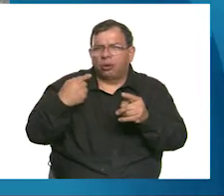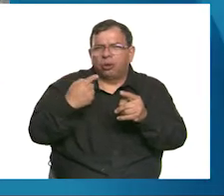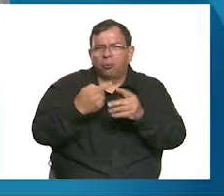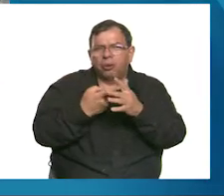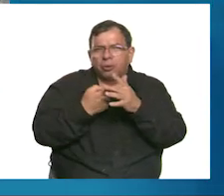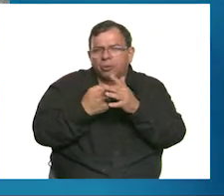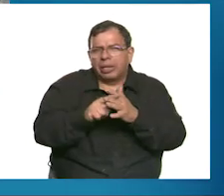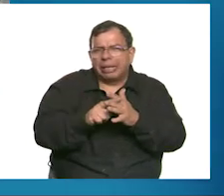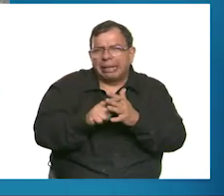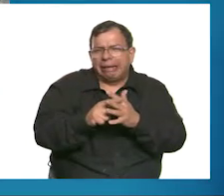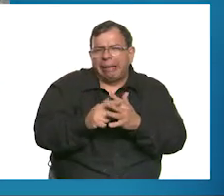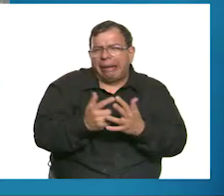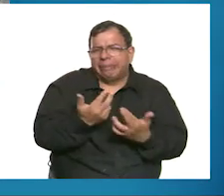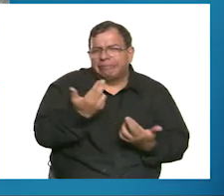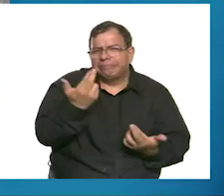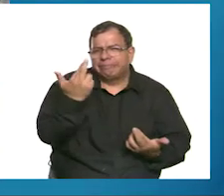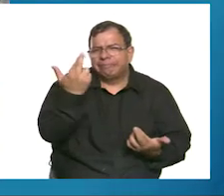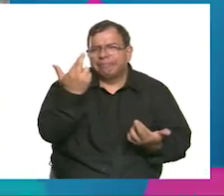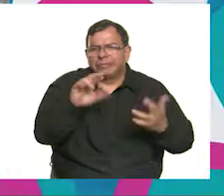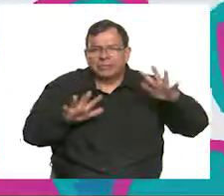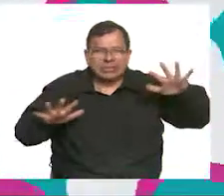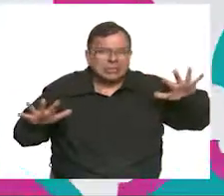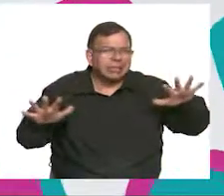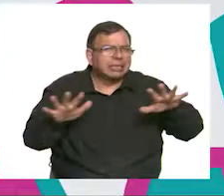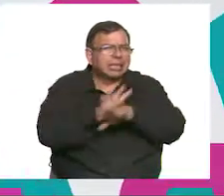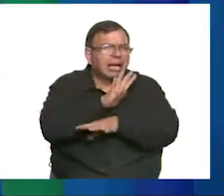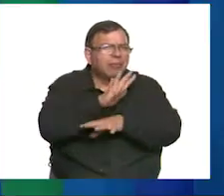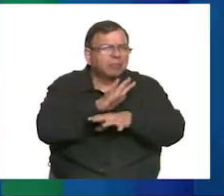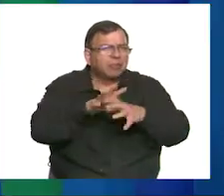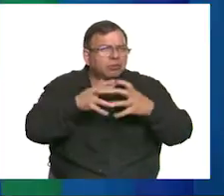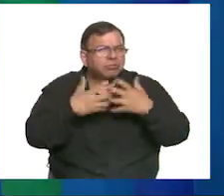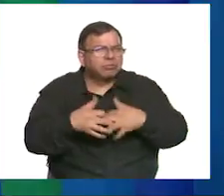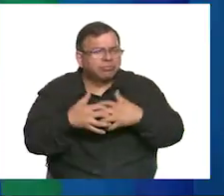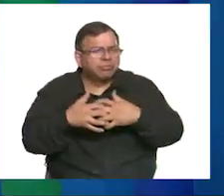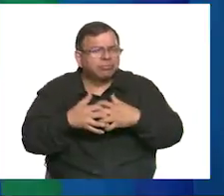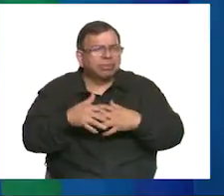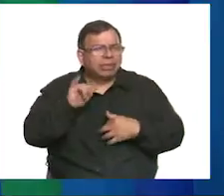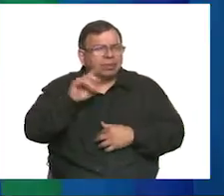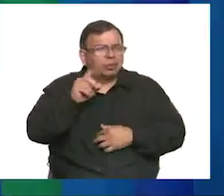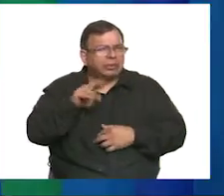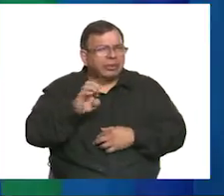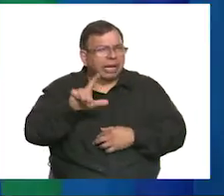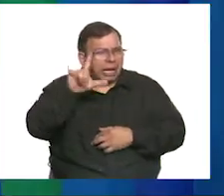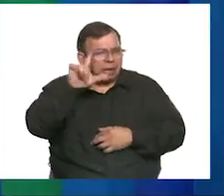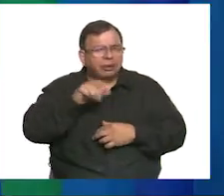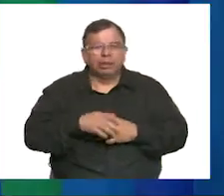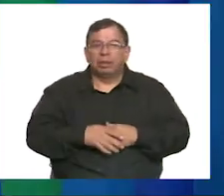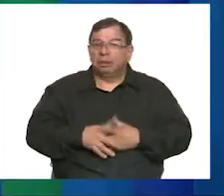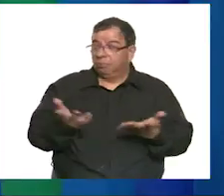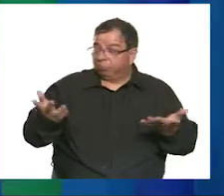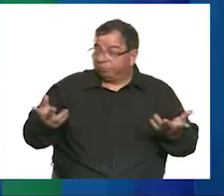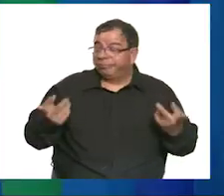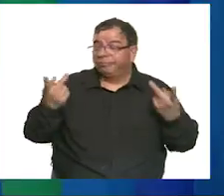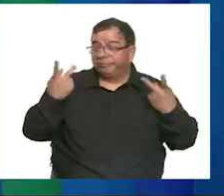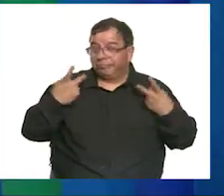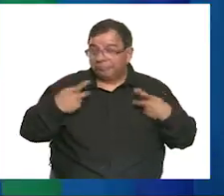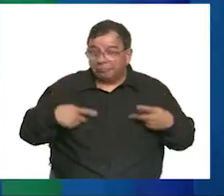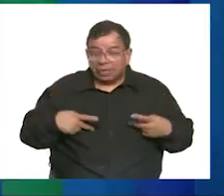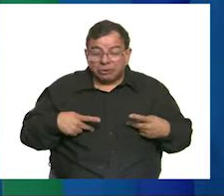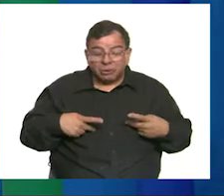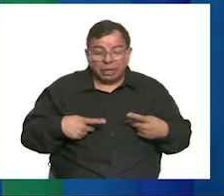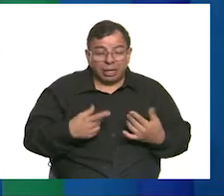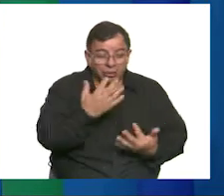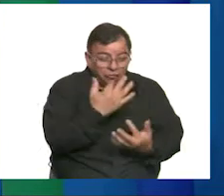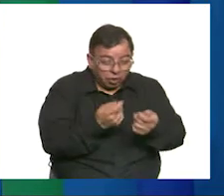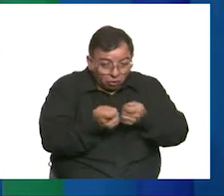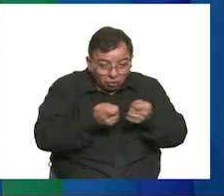llamado Revolución Industrial. Imagínate, Juan Carlos, todo lo que el ser humano hizo posible al dominar el fuego